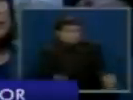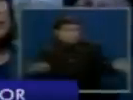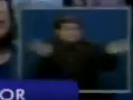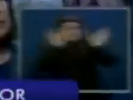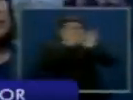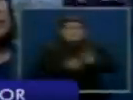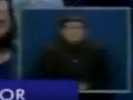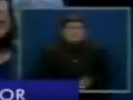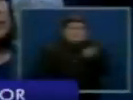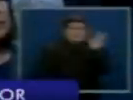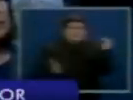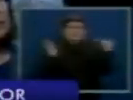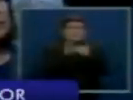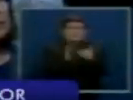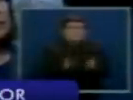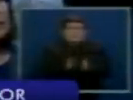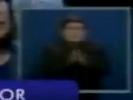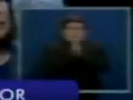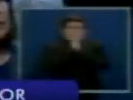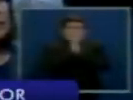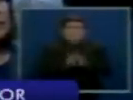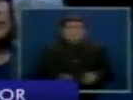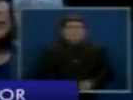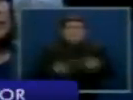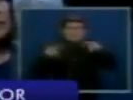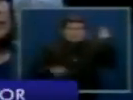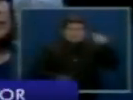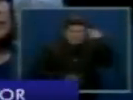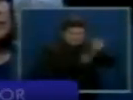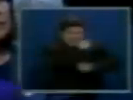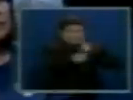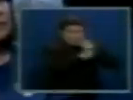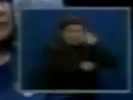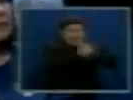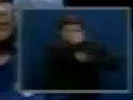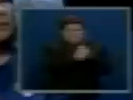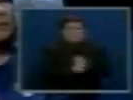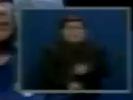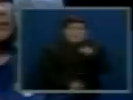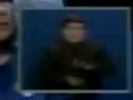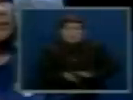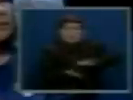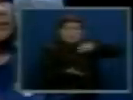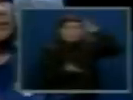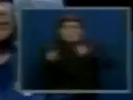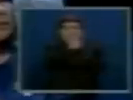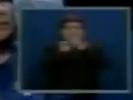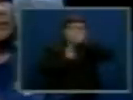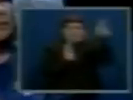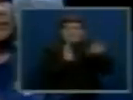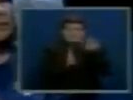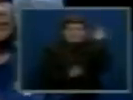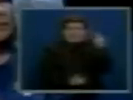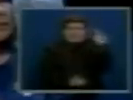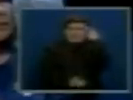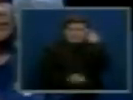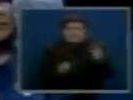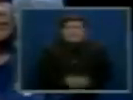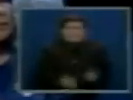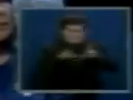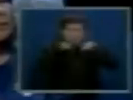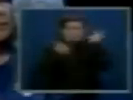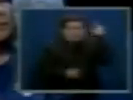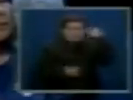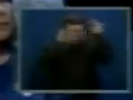los 15.000 recursos de amparo contra el Estado que todos los años atiborran a la Sala Constitucional se debe a que la clase gobernante y los